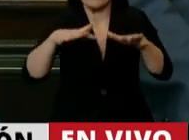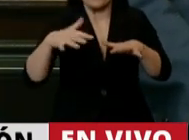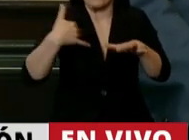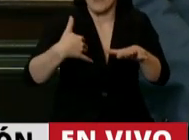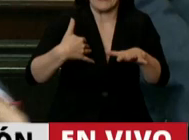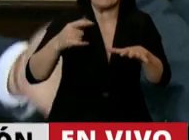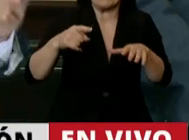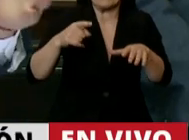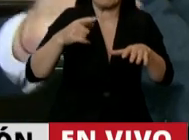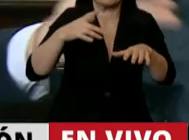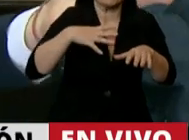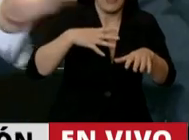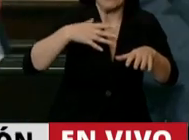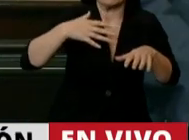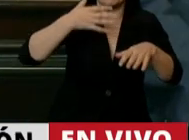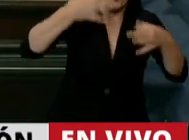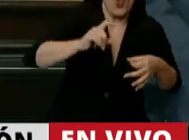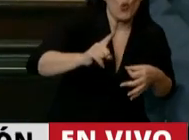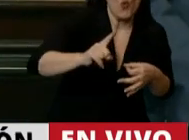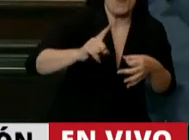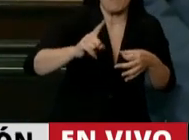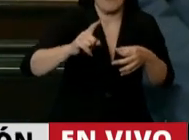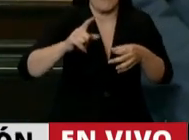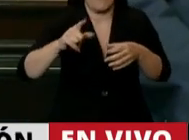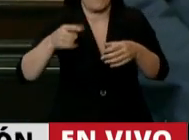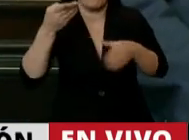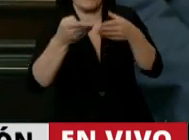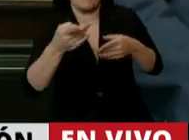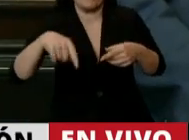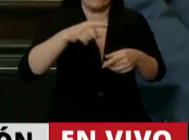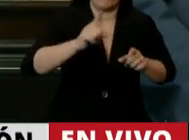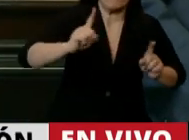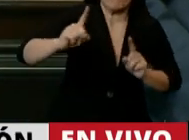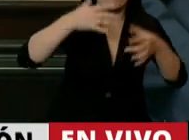que los argentinos y argentinas no cumplíamos con esa expectativa que se nos ponía.